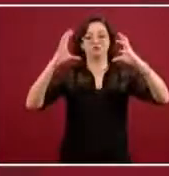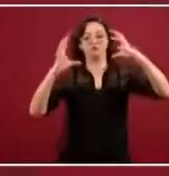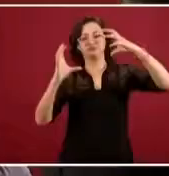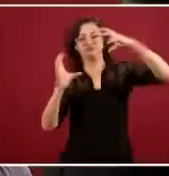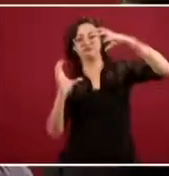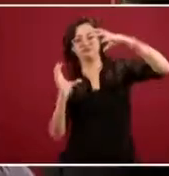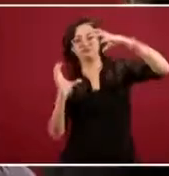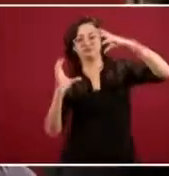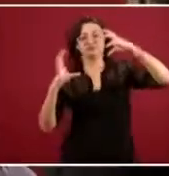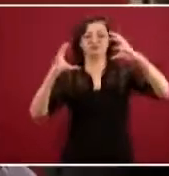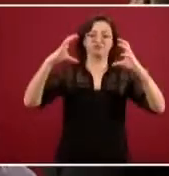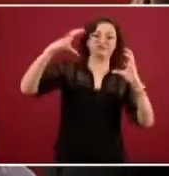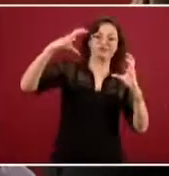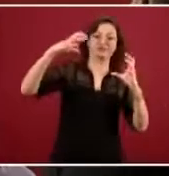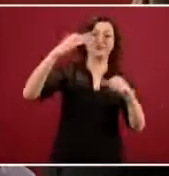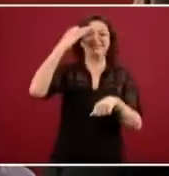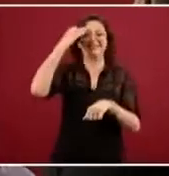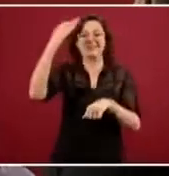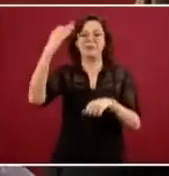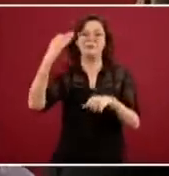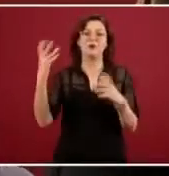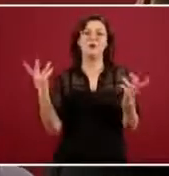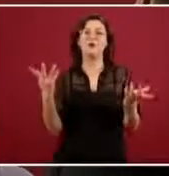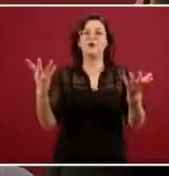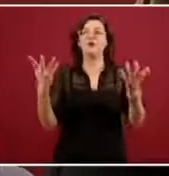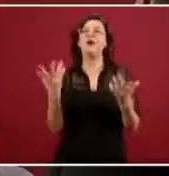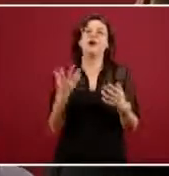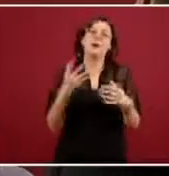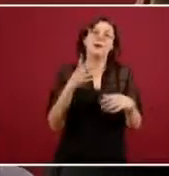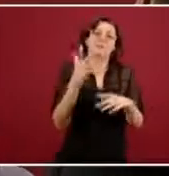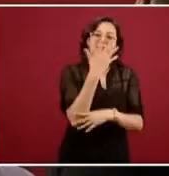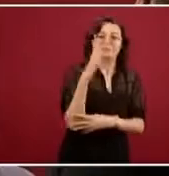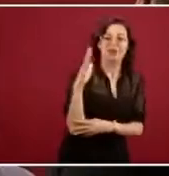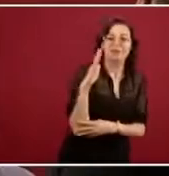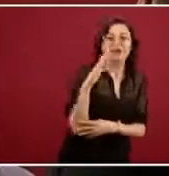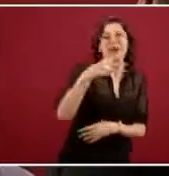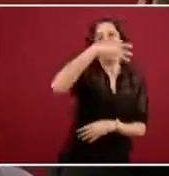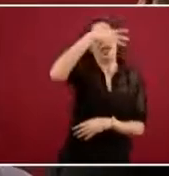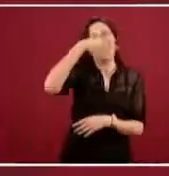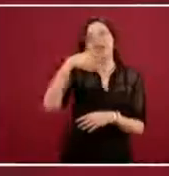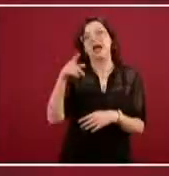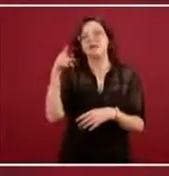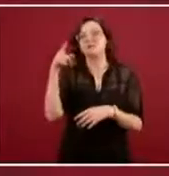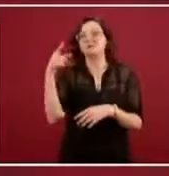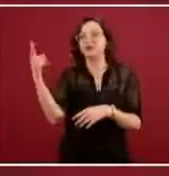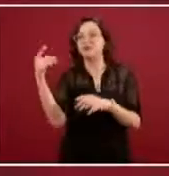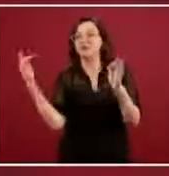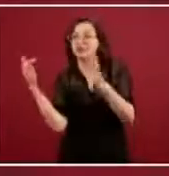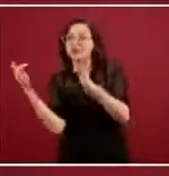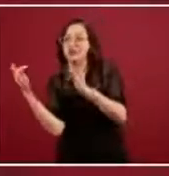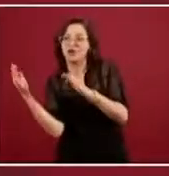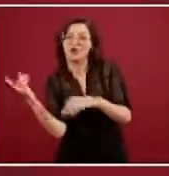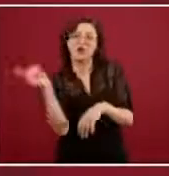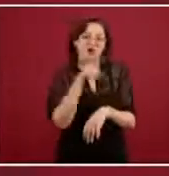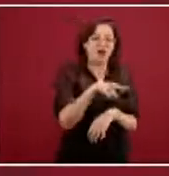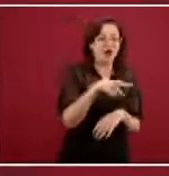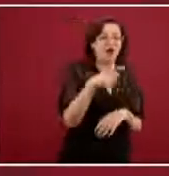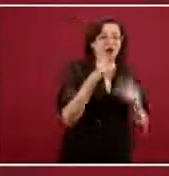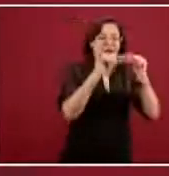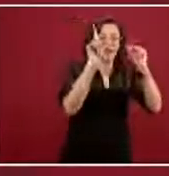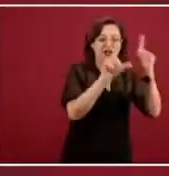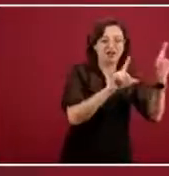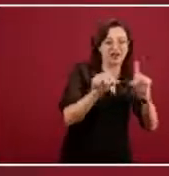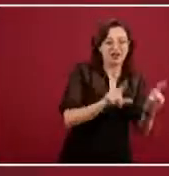una asincronía de las estaciones. Cuando aquí es el invierno, allá es el verano; cuando aquí es el